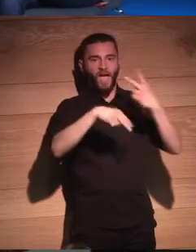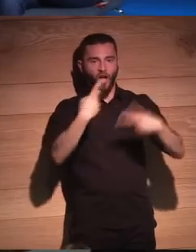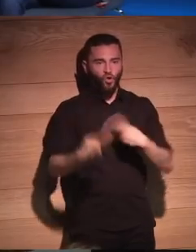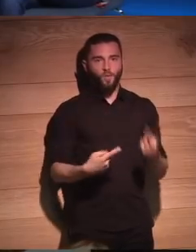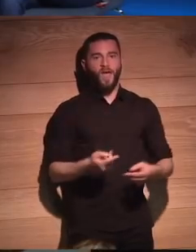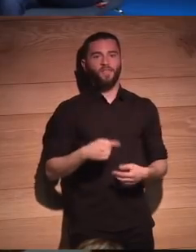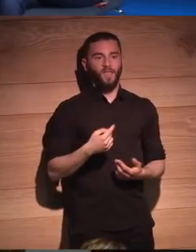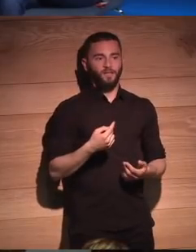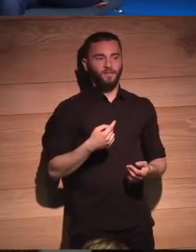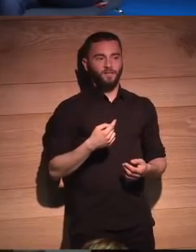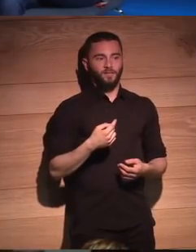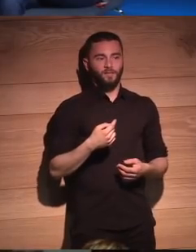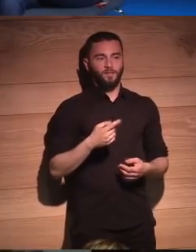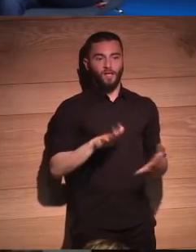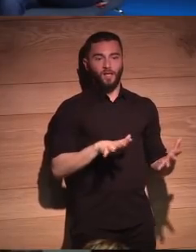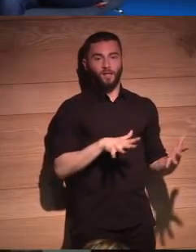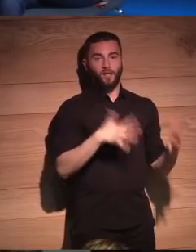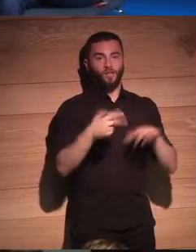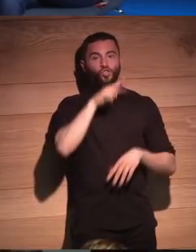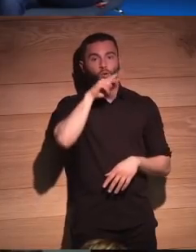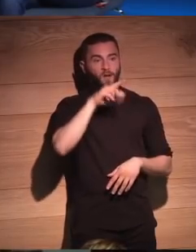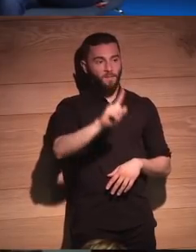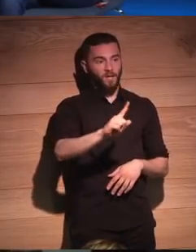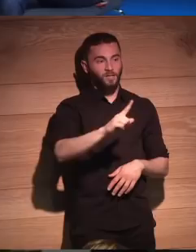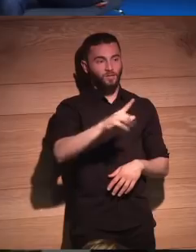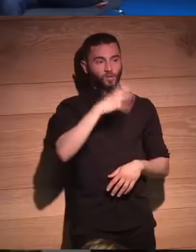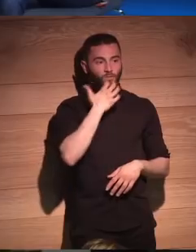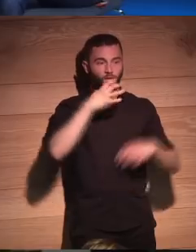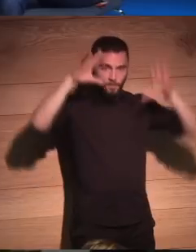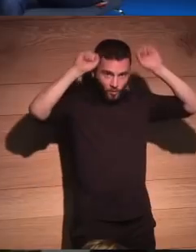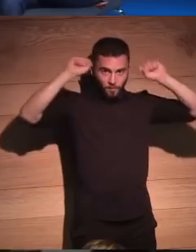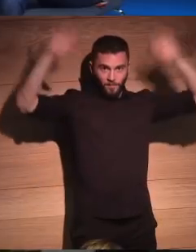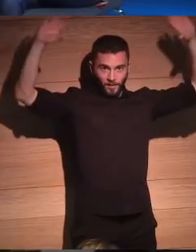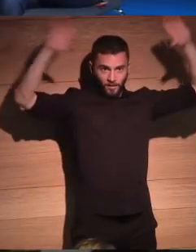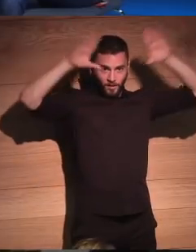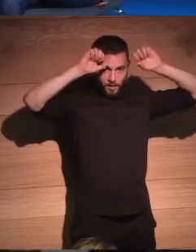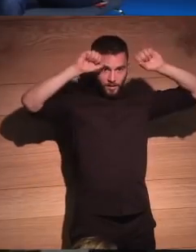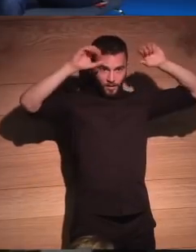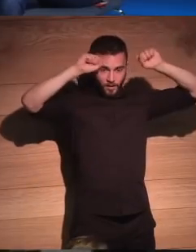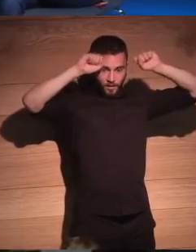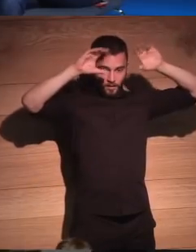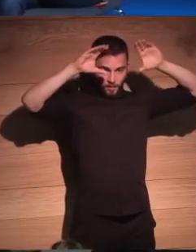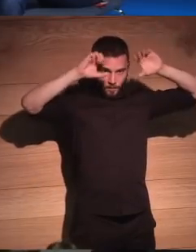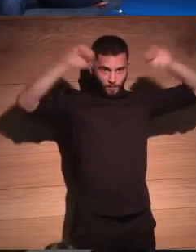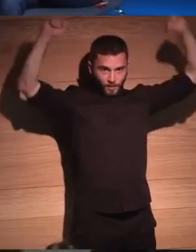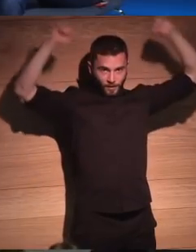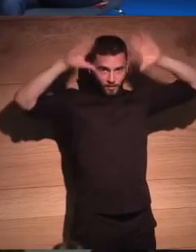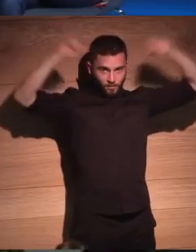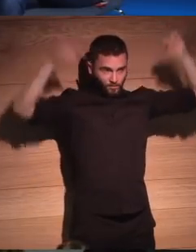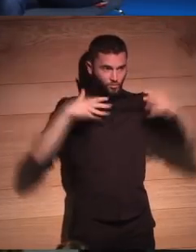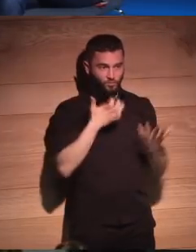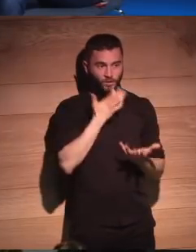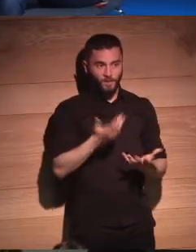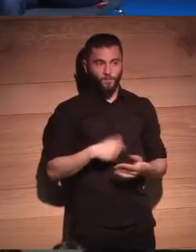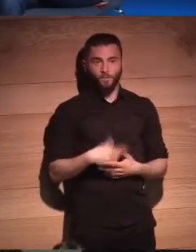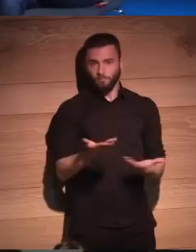clásico. Que no les doblaban además porque eran buenísimos. Claro, eso me hubiera Los gustado. vikingos, por ejemplo, de Eso, Fleischer. saltando los remos, Kirk Douglas salta ese los tipo remos, de él. cosas, exactamente. Me